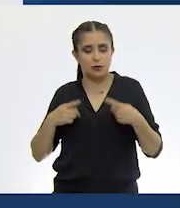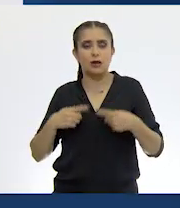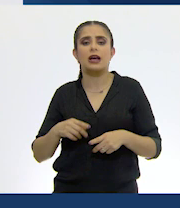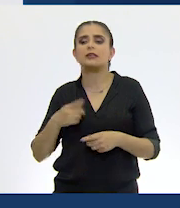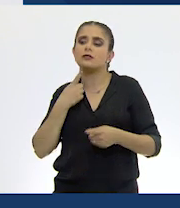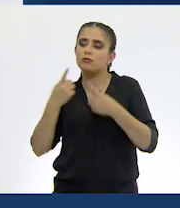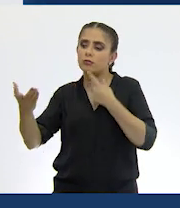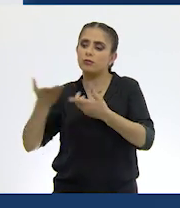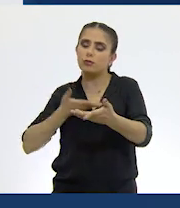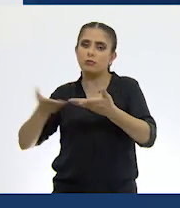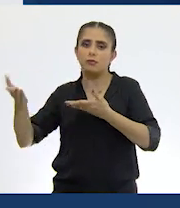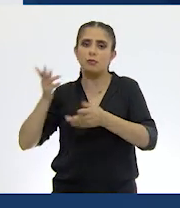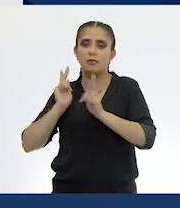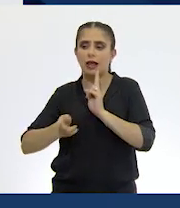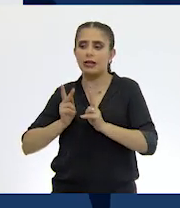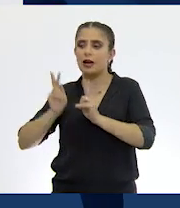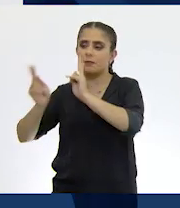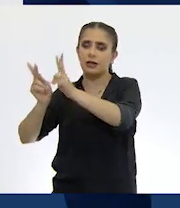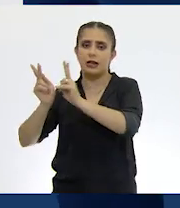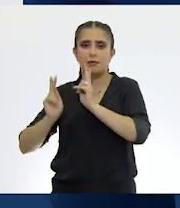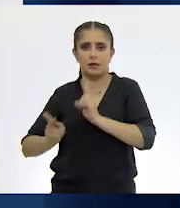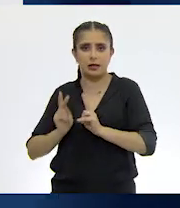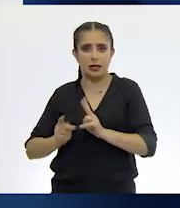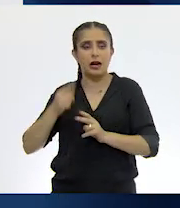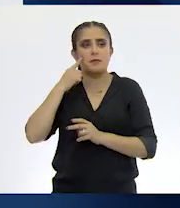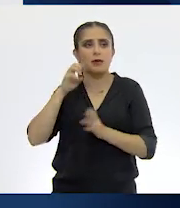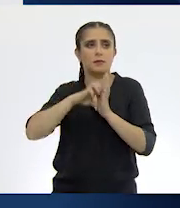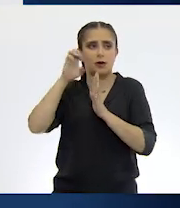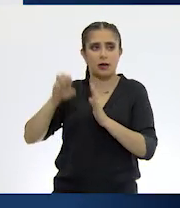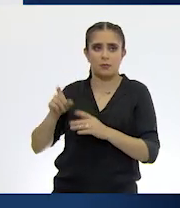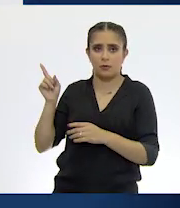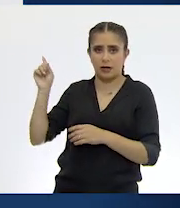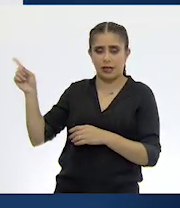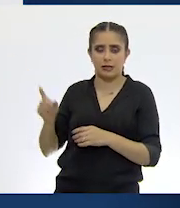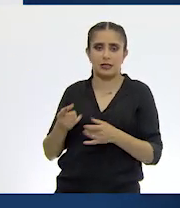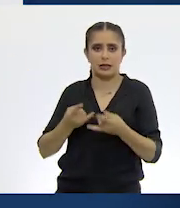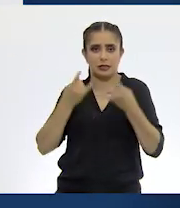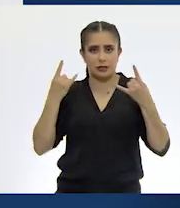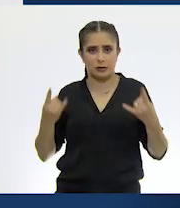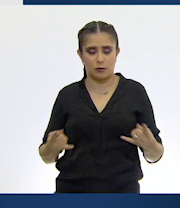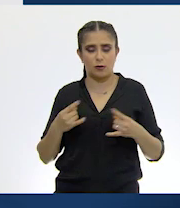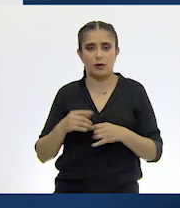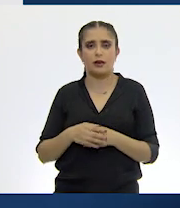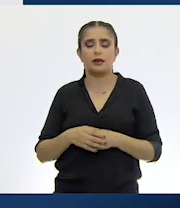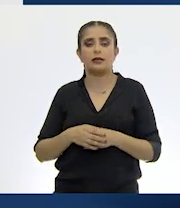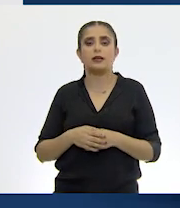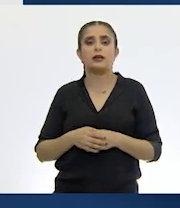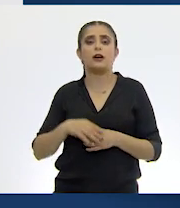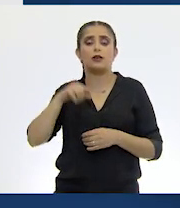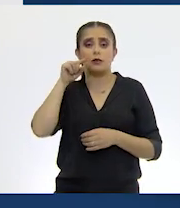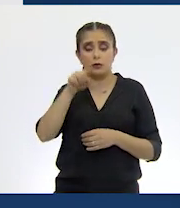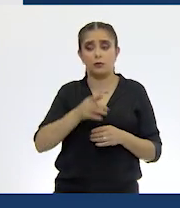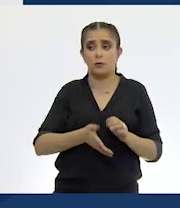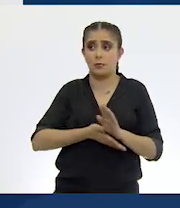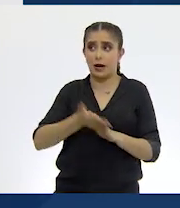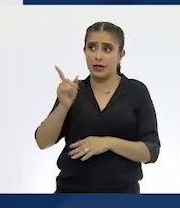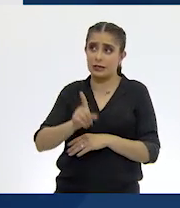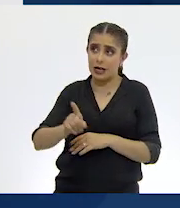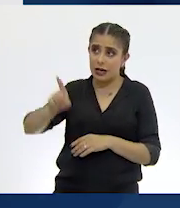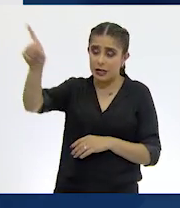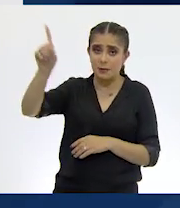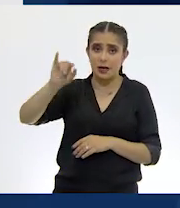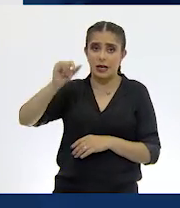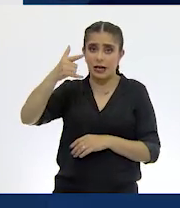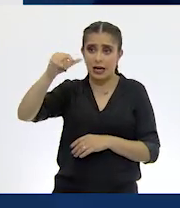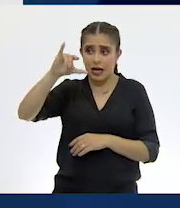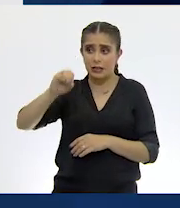diálogo, como en el siguiente fragmento del cuento No oyes ladrar a los perros de Juan Rulfo. Tú que vas allá arriba, Ignacio,